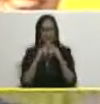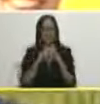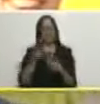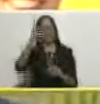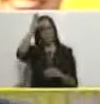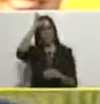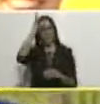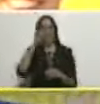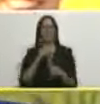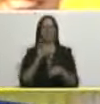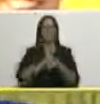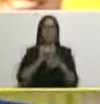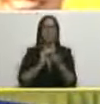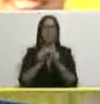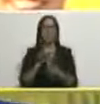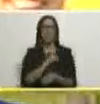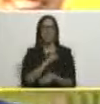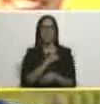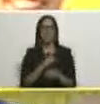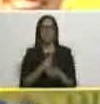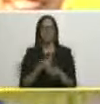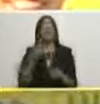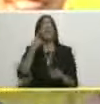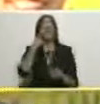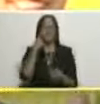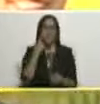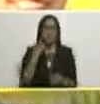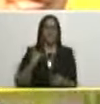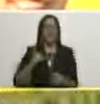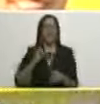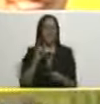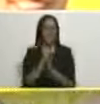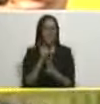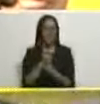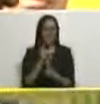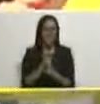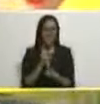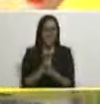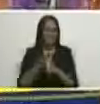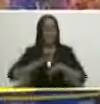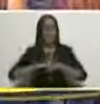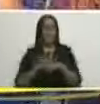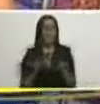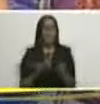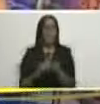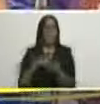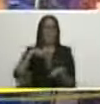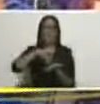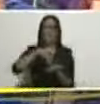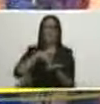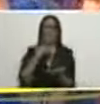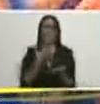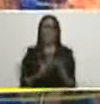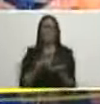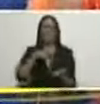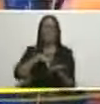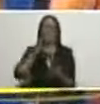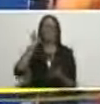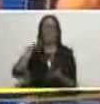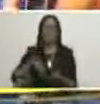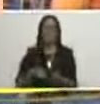Deportiva Universitaria. Mira, hay competencia, porque la CABA me los pidió para Carabobo